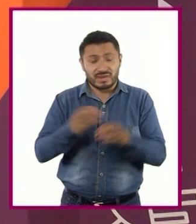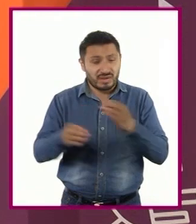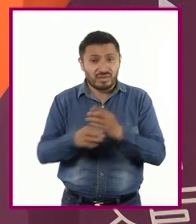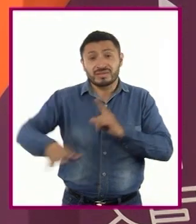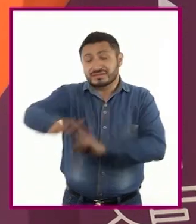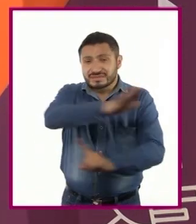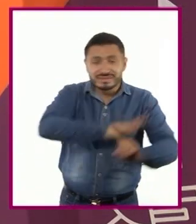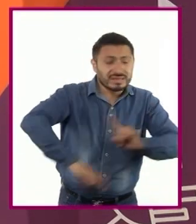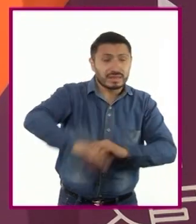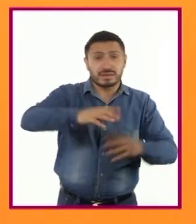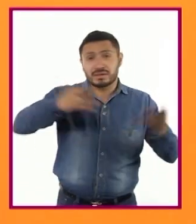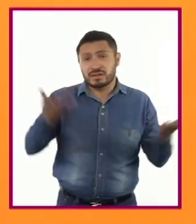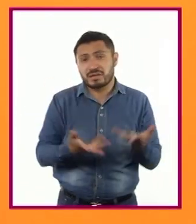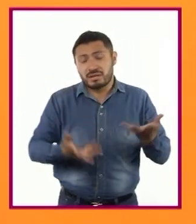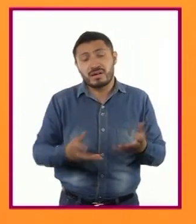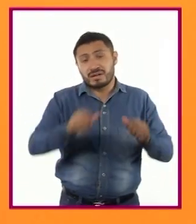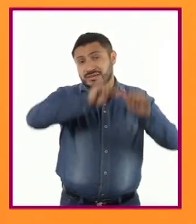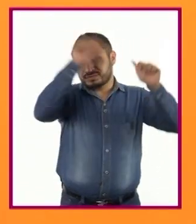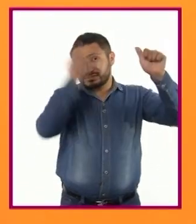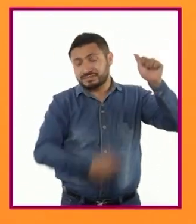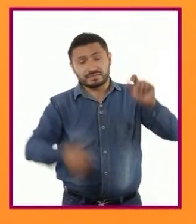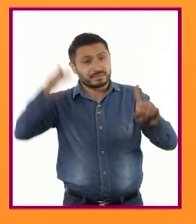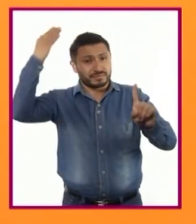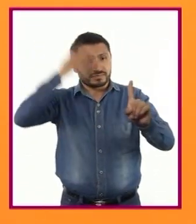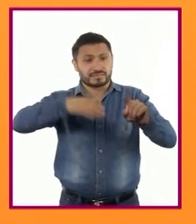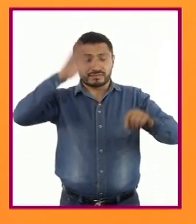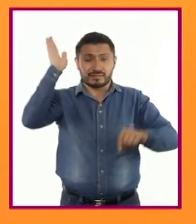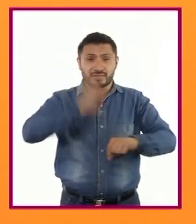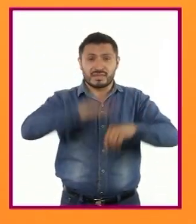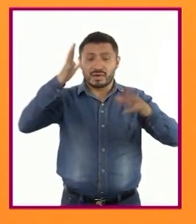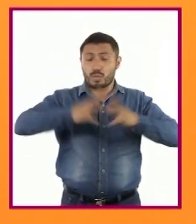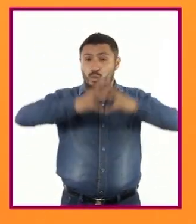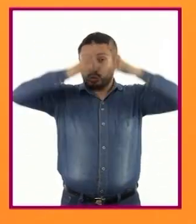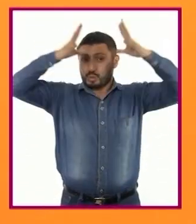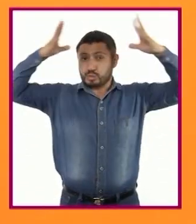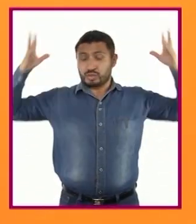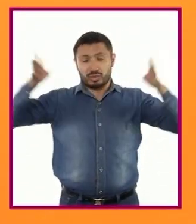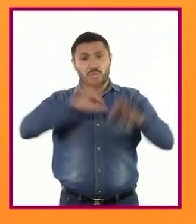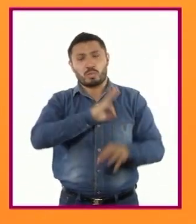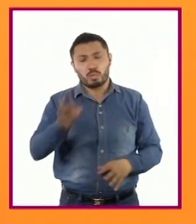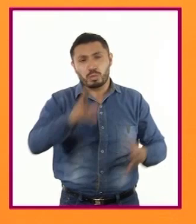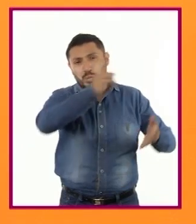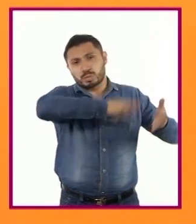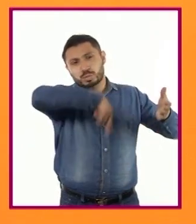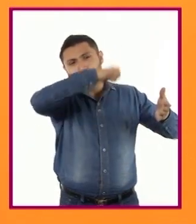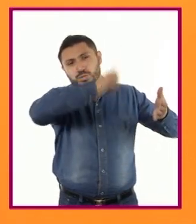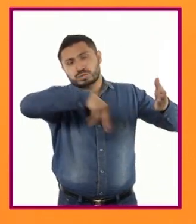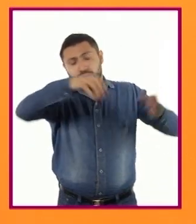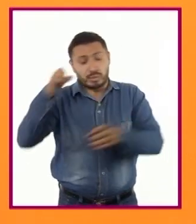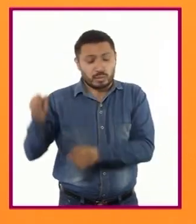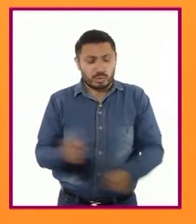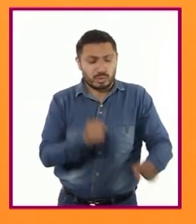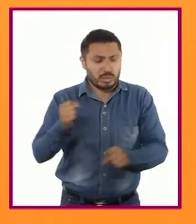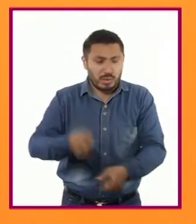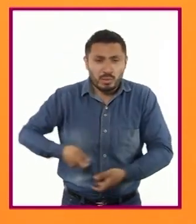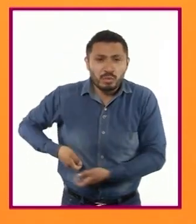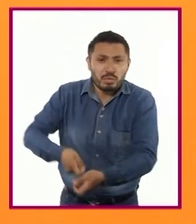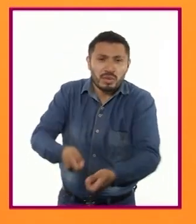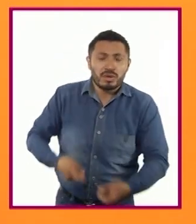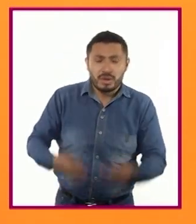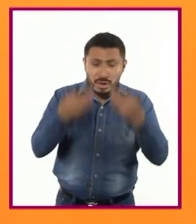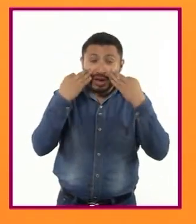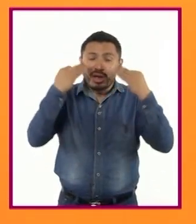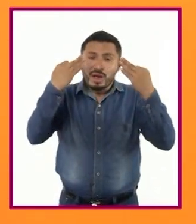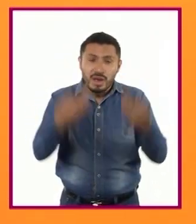a producir artísticamente en un sentido mucho más amplio, pues puede ser un lienzo, un trapeador, un